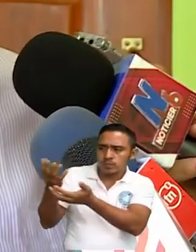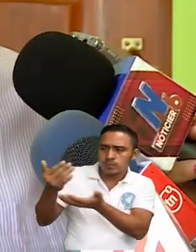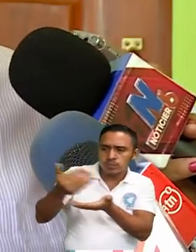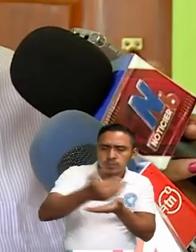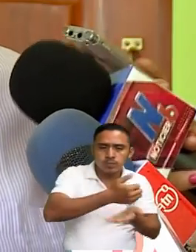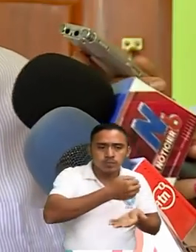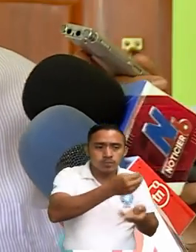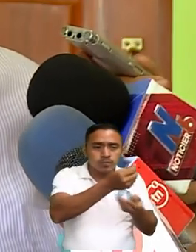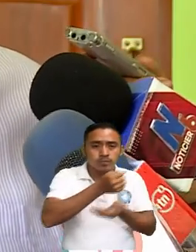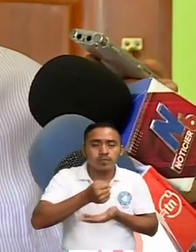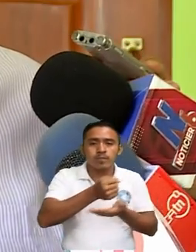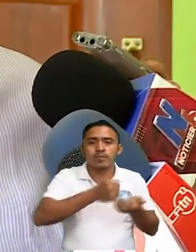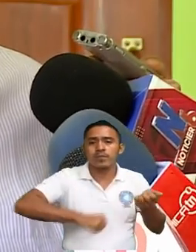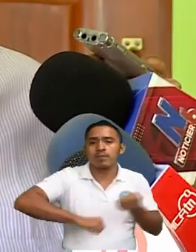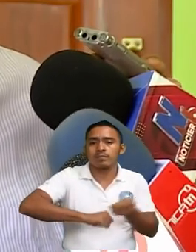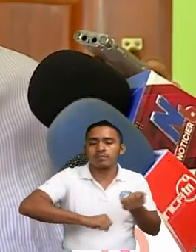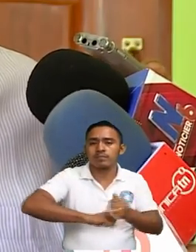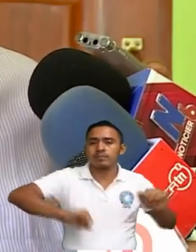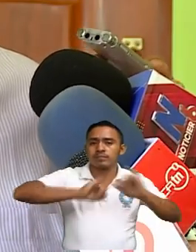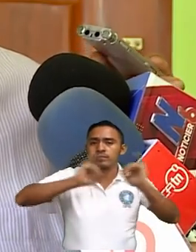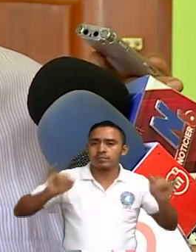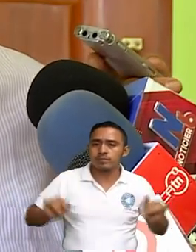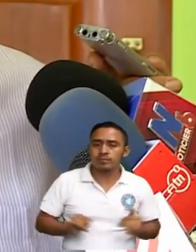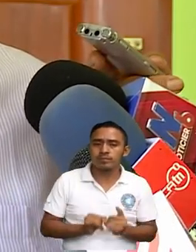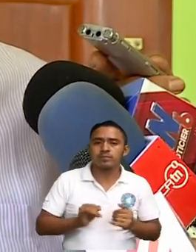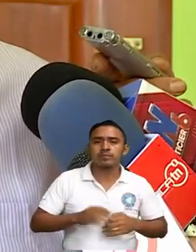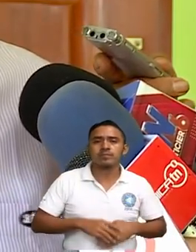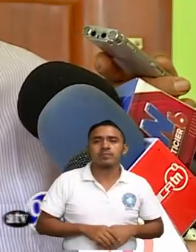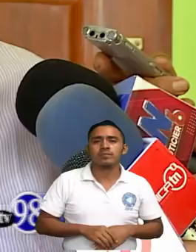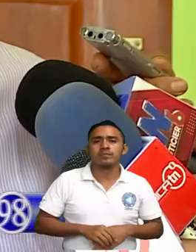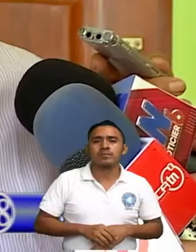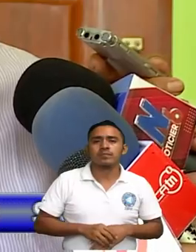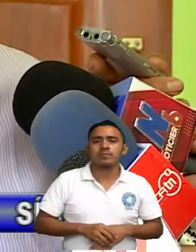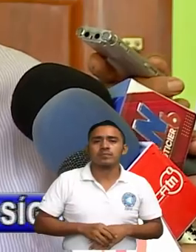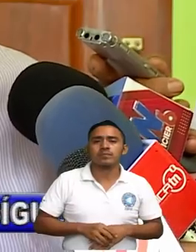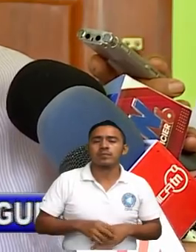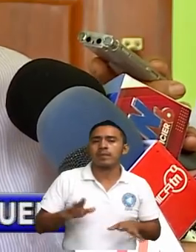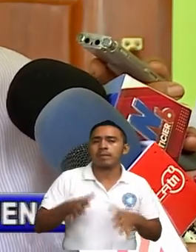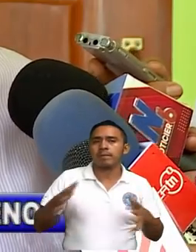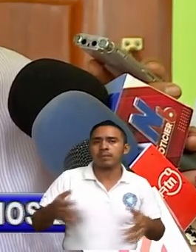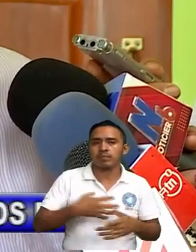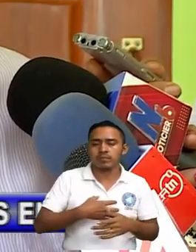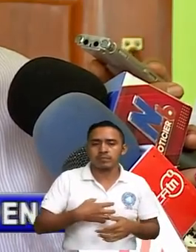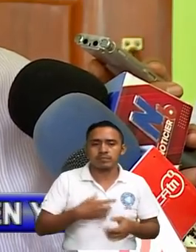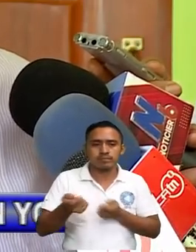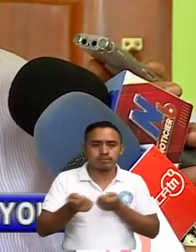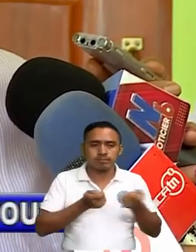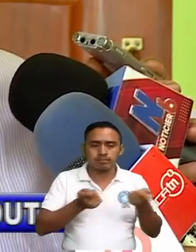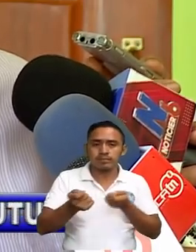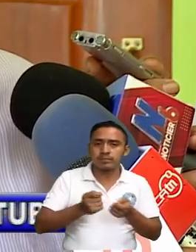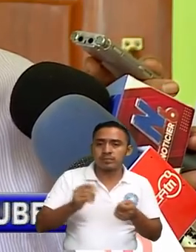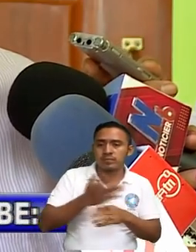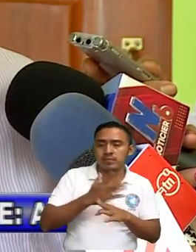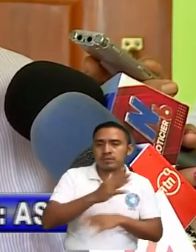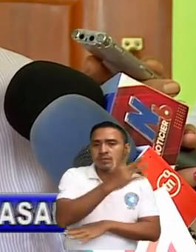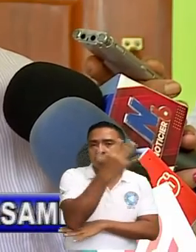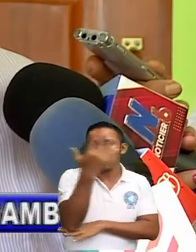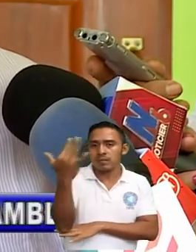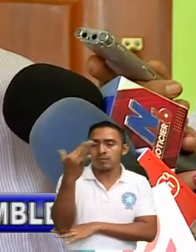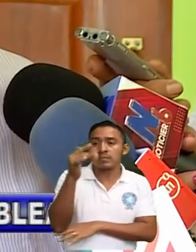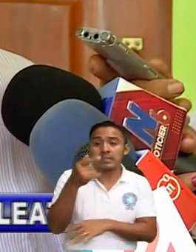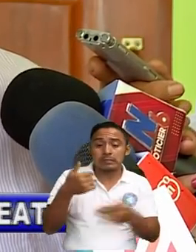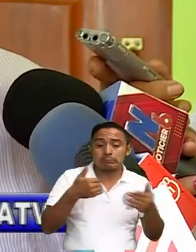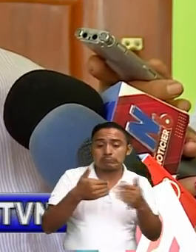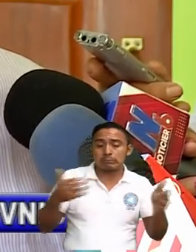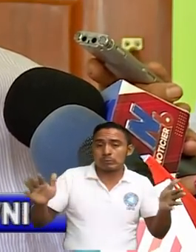de la cooperación internacional para el manejo de nuestras especies que están en